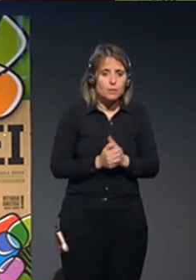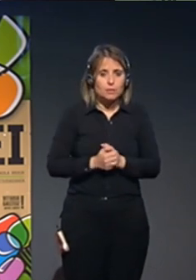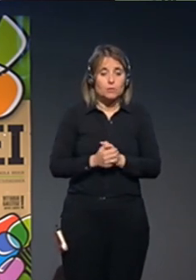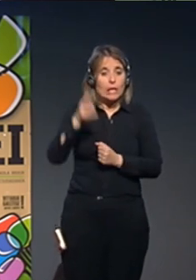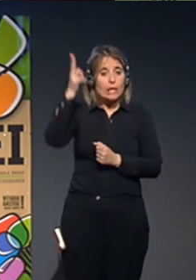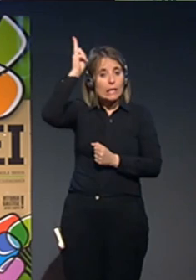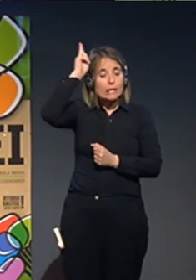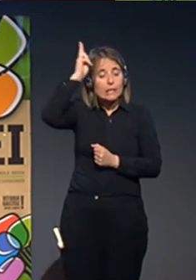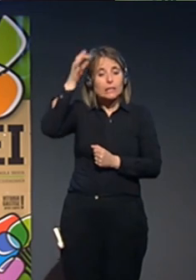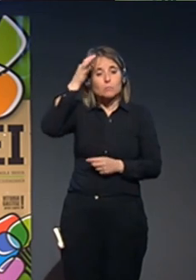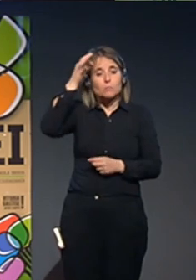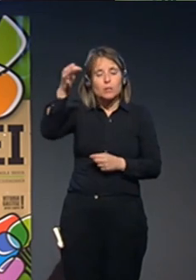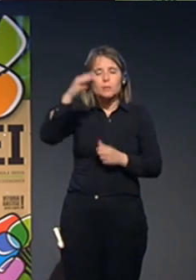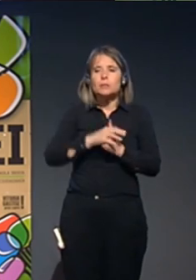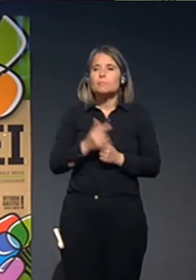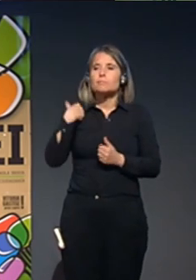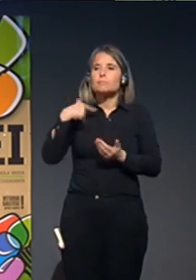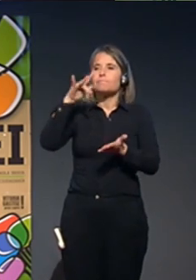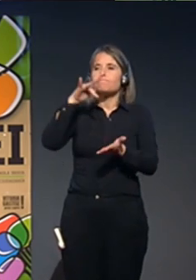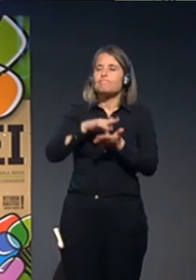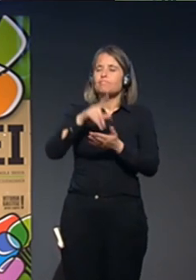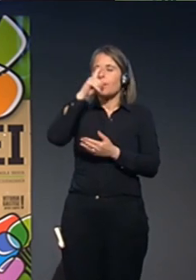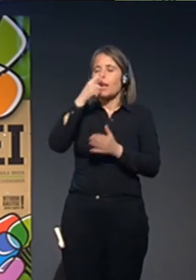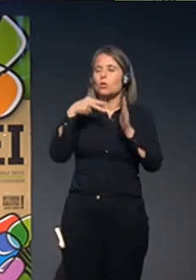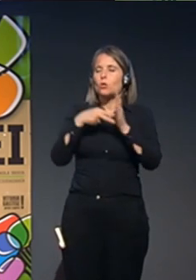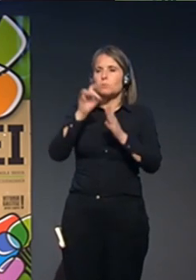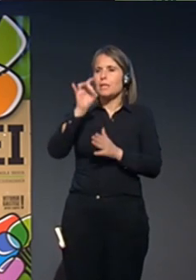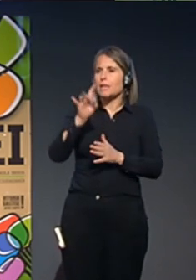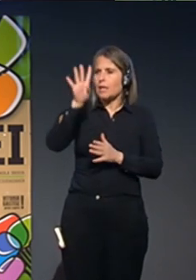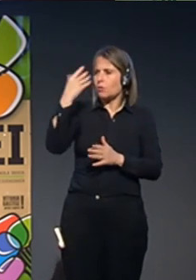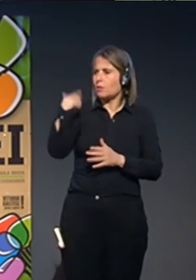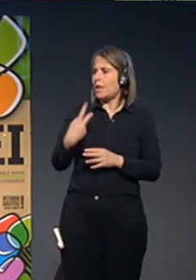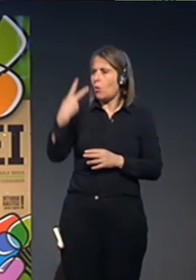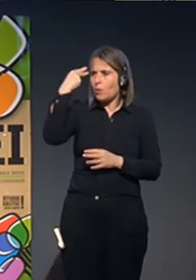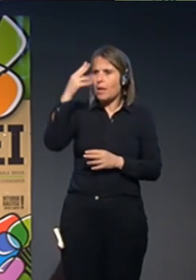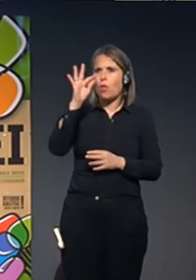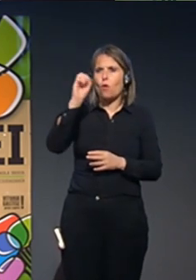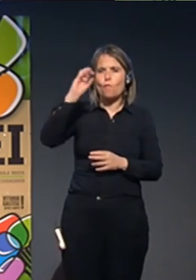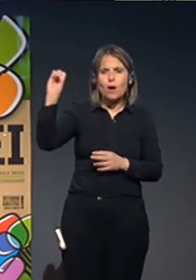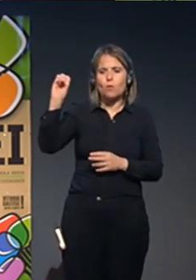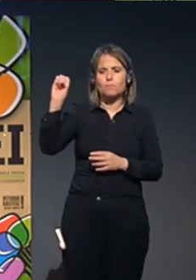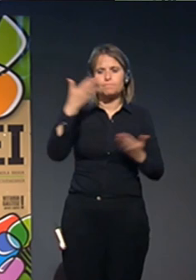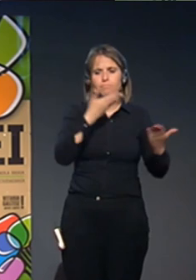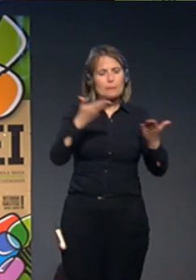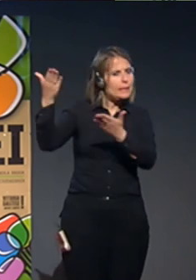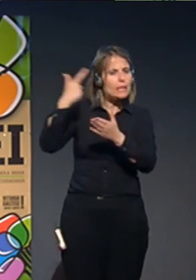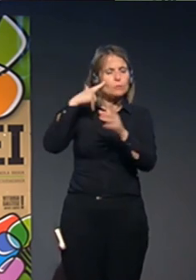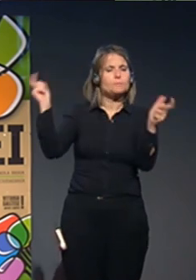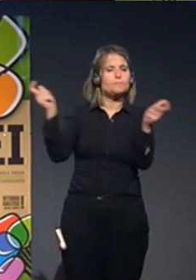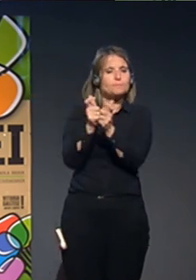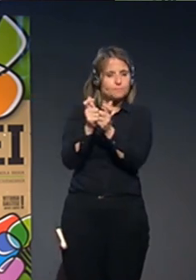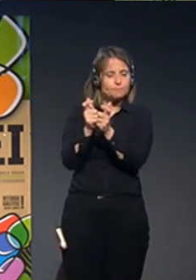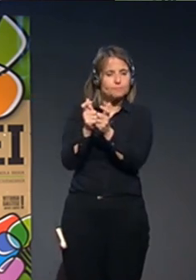indígenas y tuve en el año 2014 ya estaba jubilado de la FAO me invitaron a una reunión